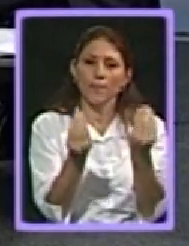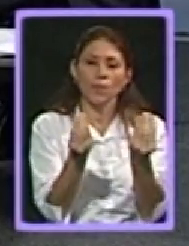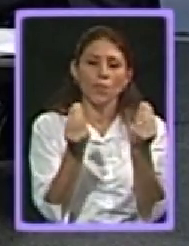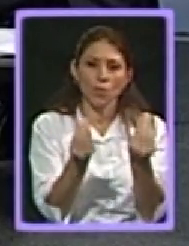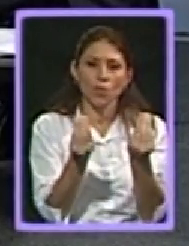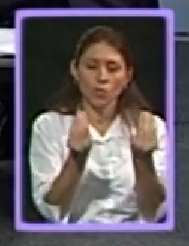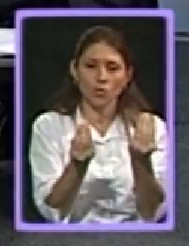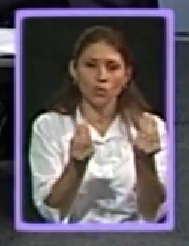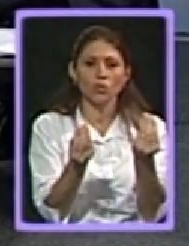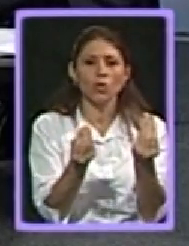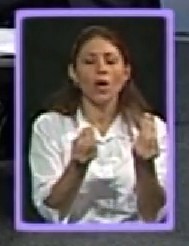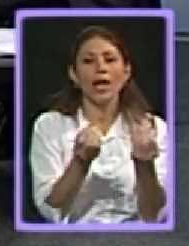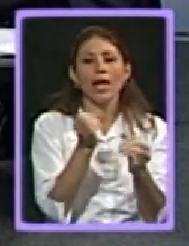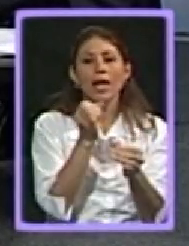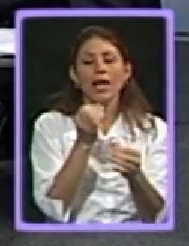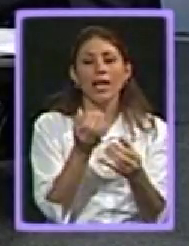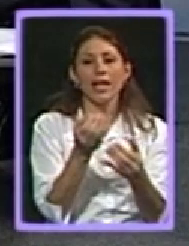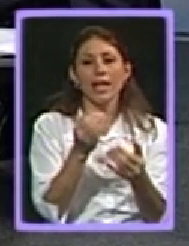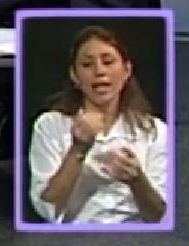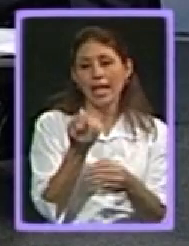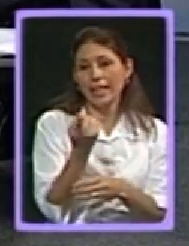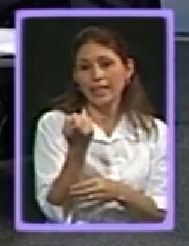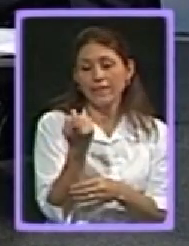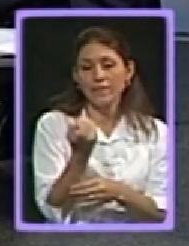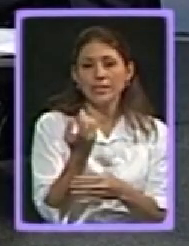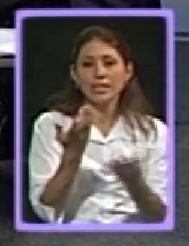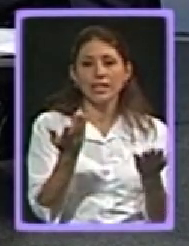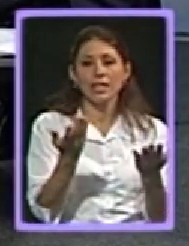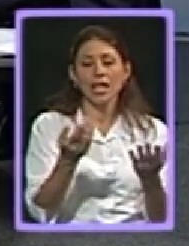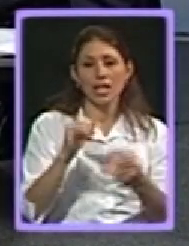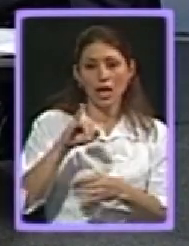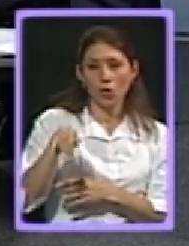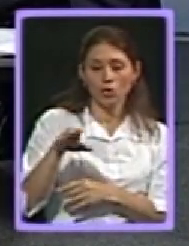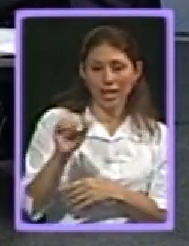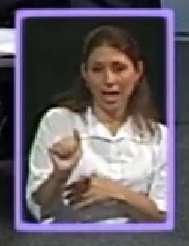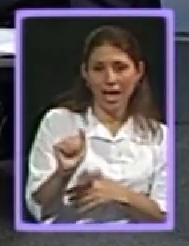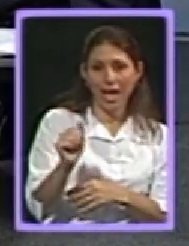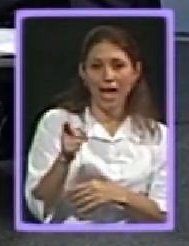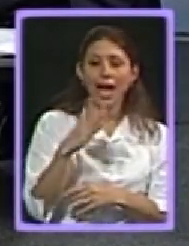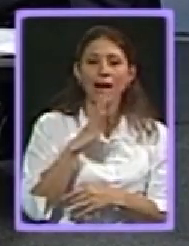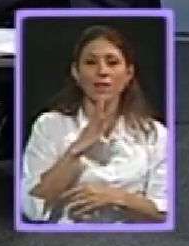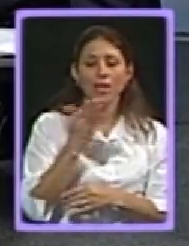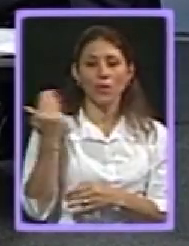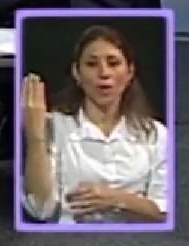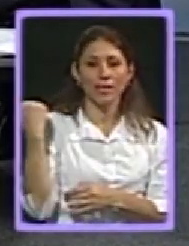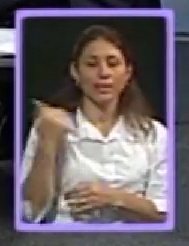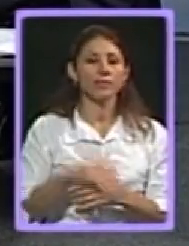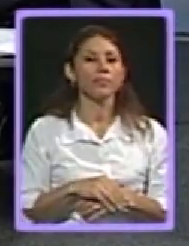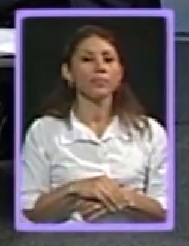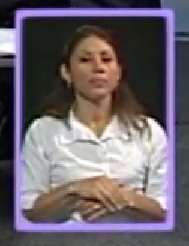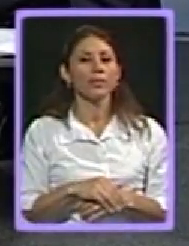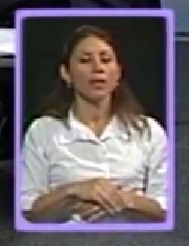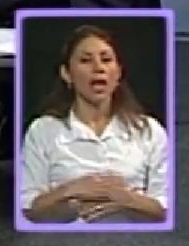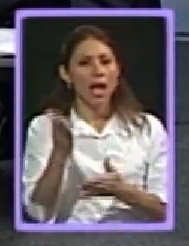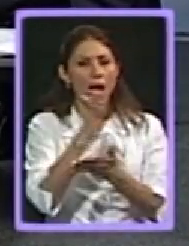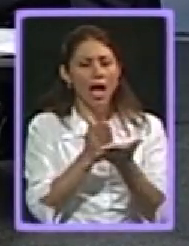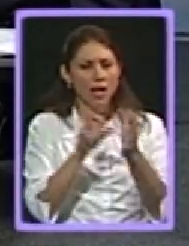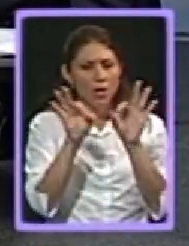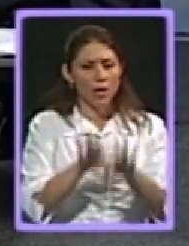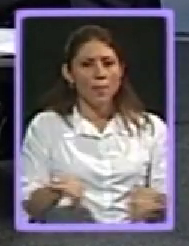mismo déficit del cual José ha conversado y que hemos reducido. Gabriel, aquí un detallito